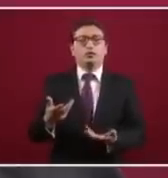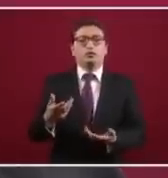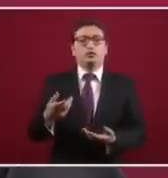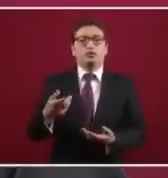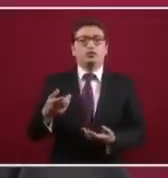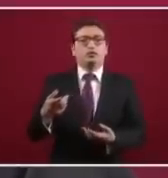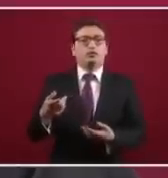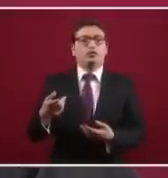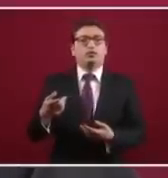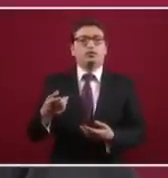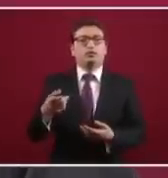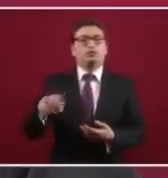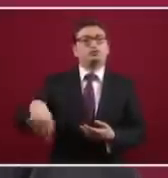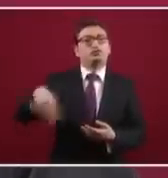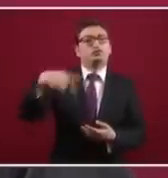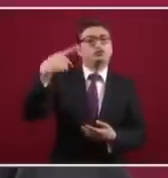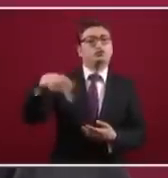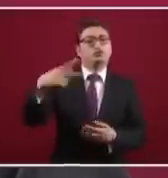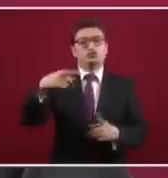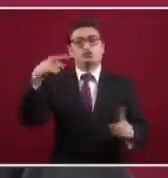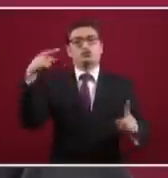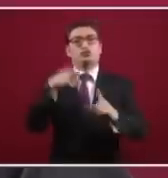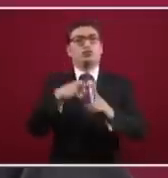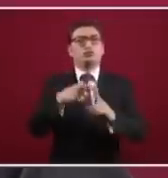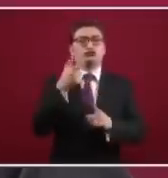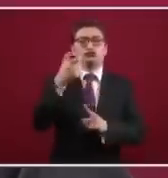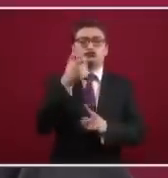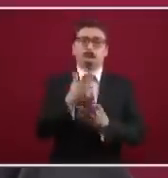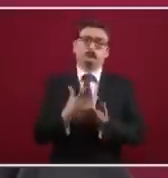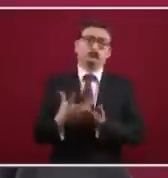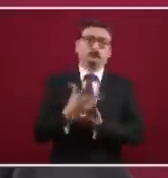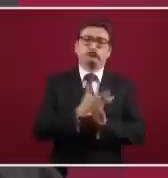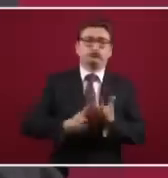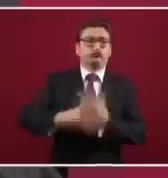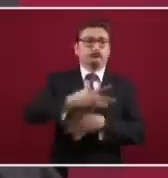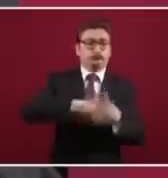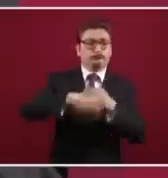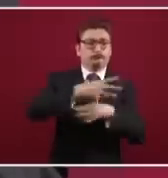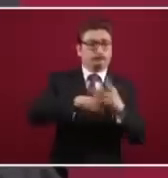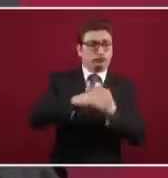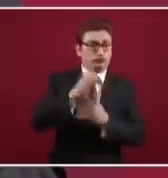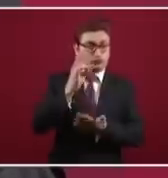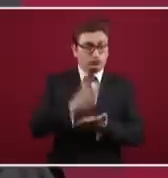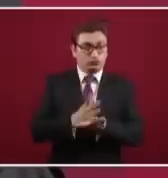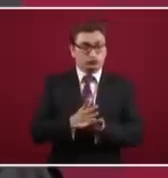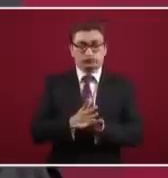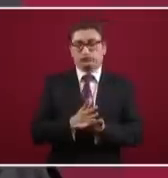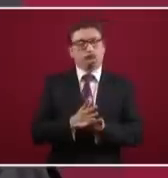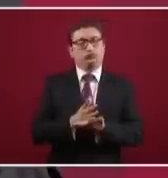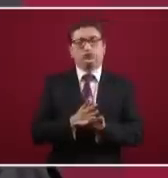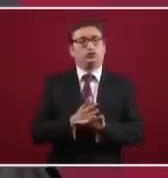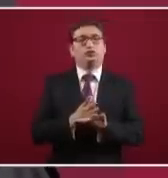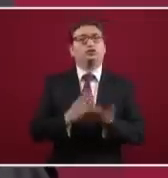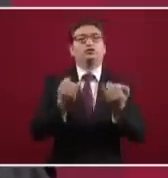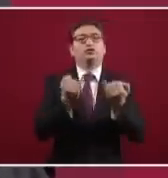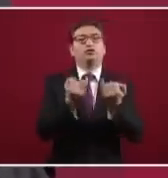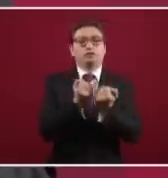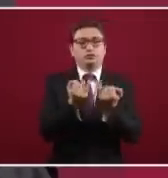tengan como objetivo la utilidad, la ganancia, sino